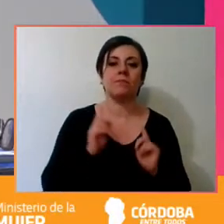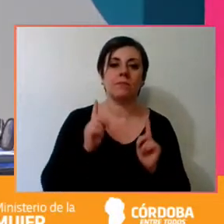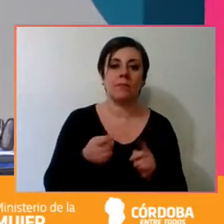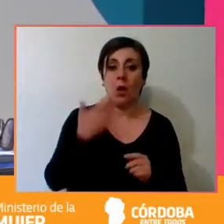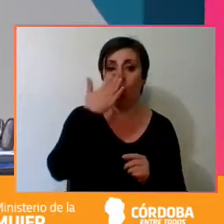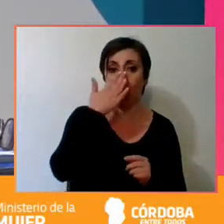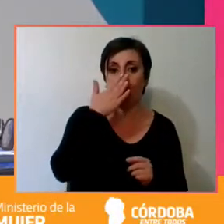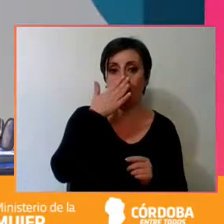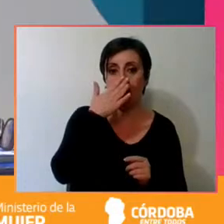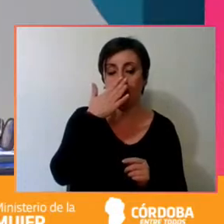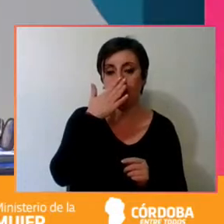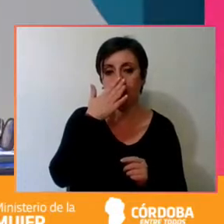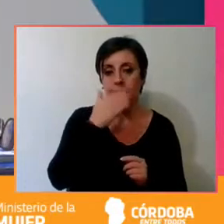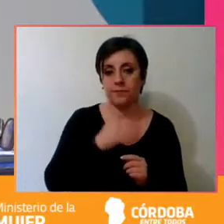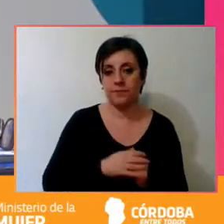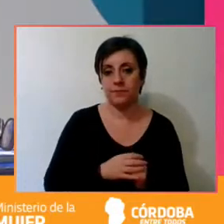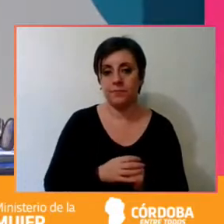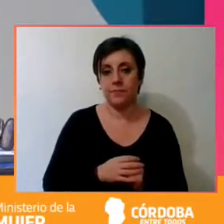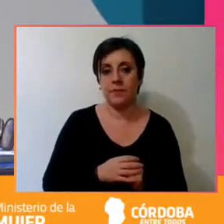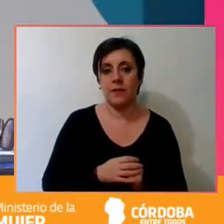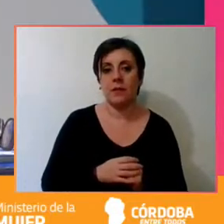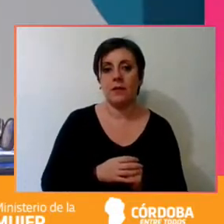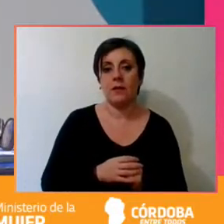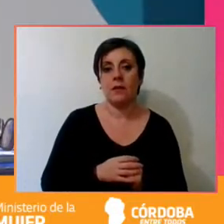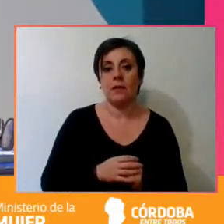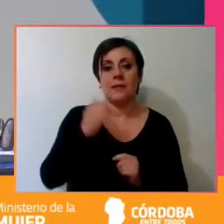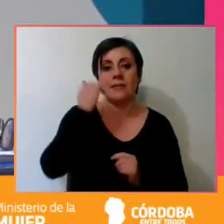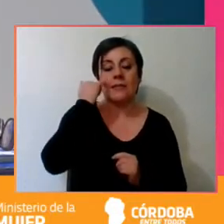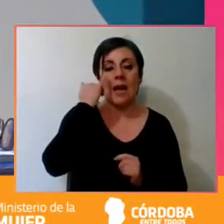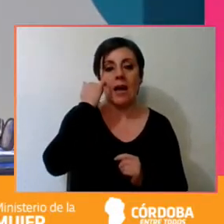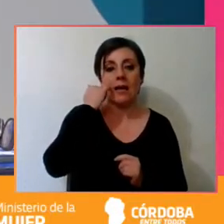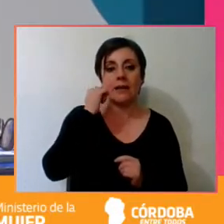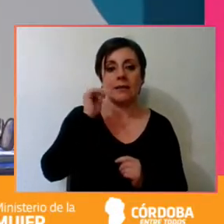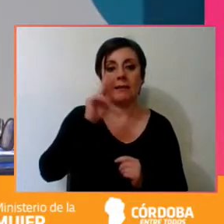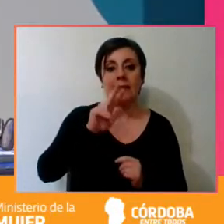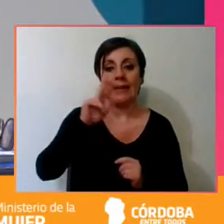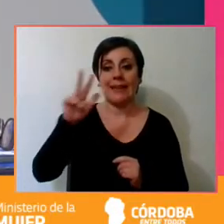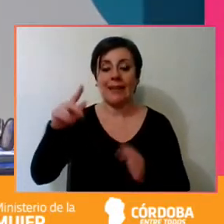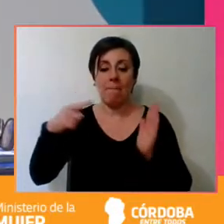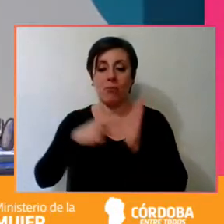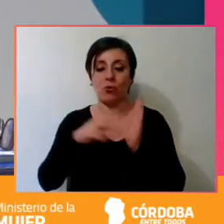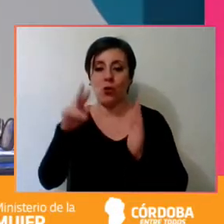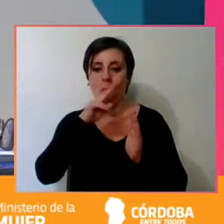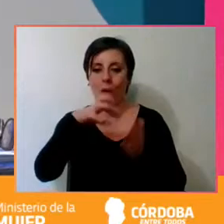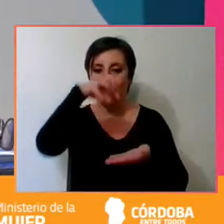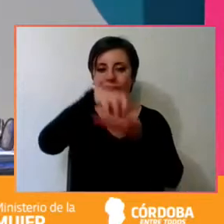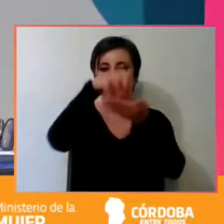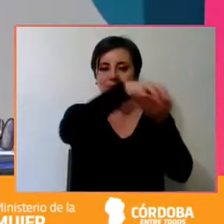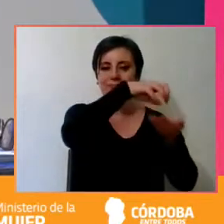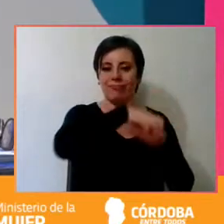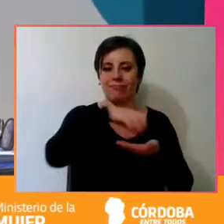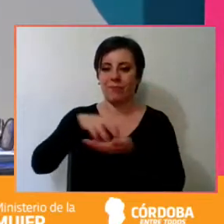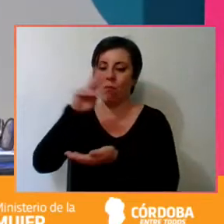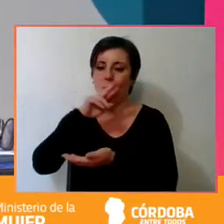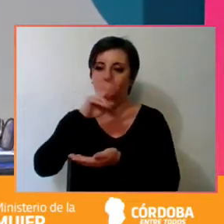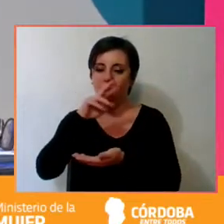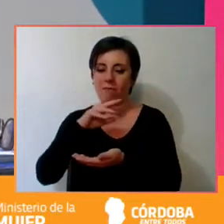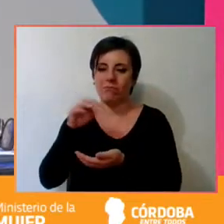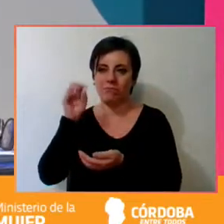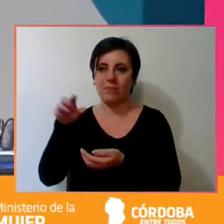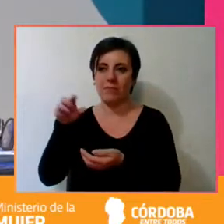como decía la doctora Cariñano, ya tenemos 33 puntos mujer en toda la provincia. Esperamos llegar